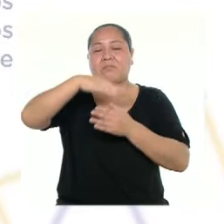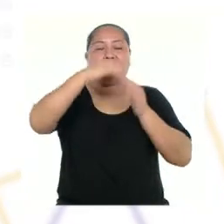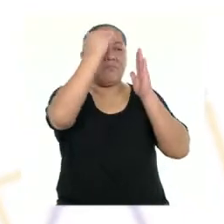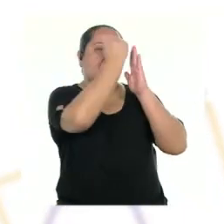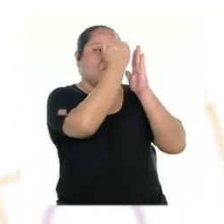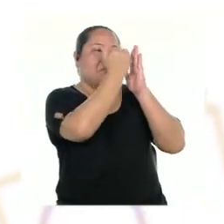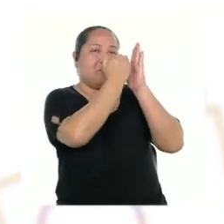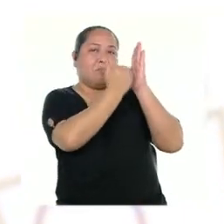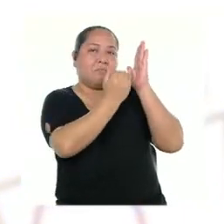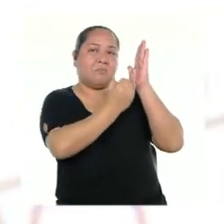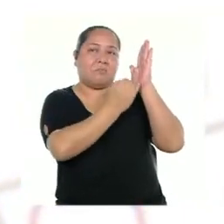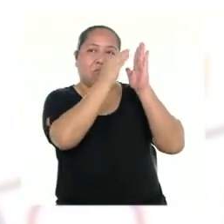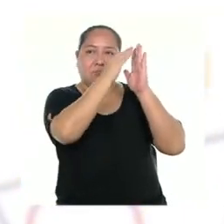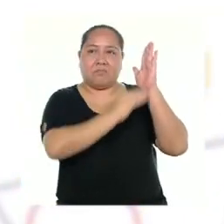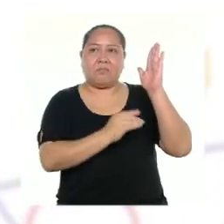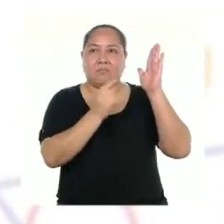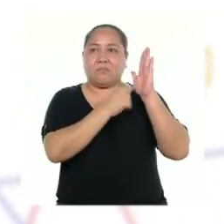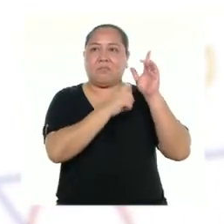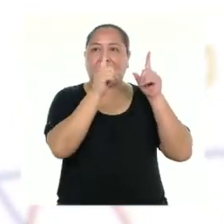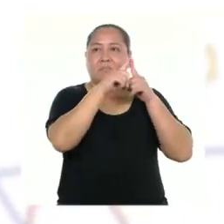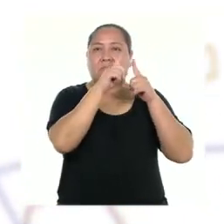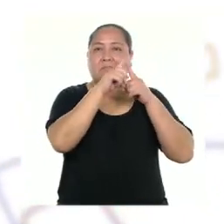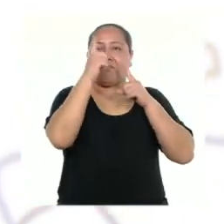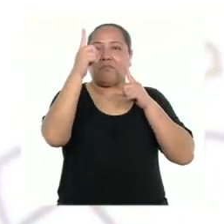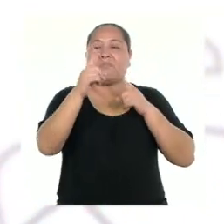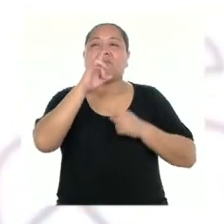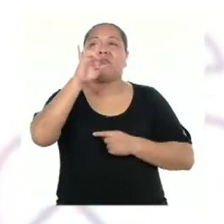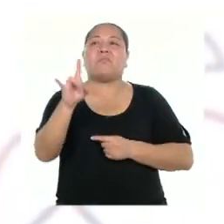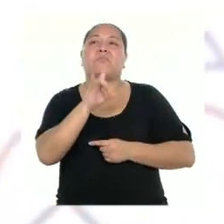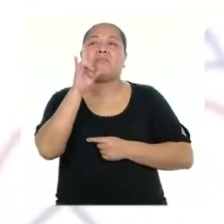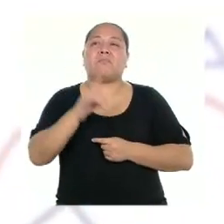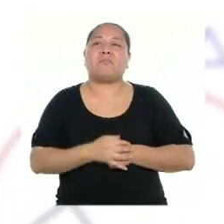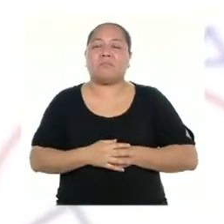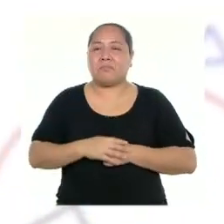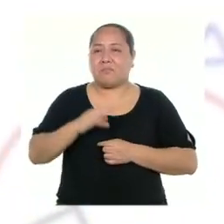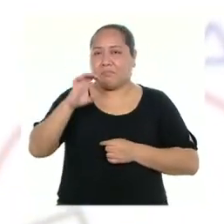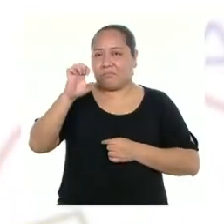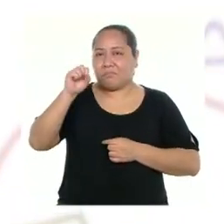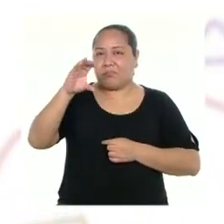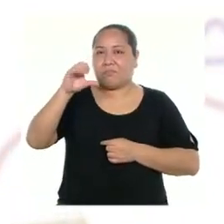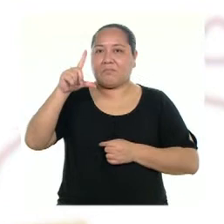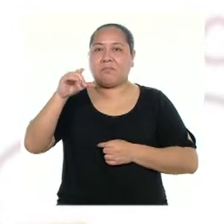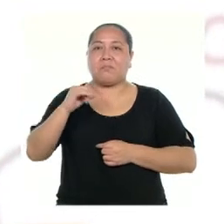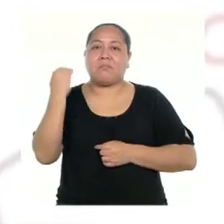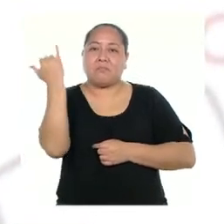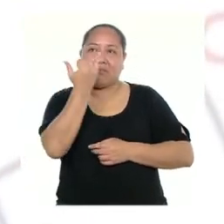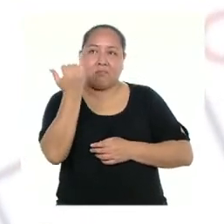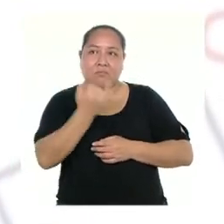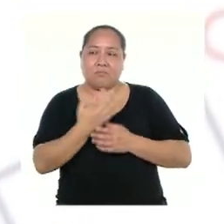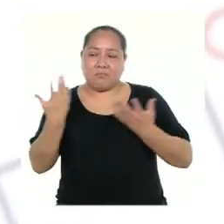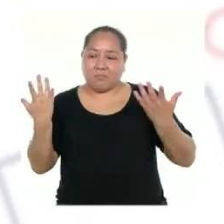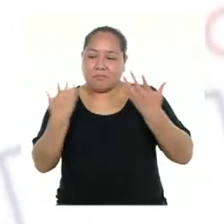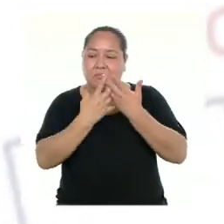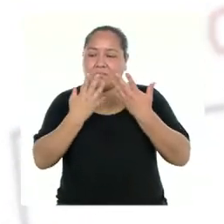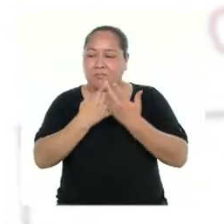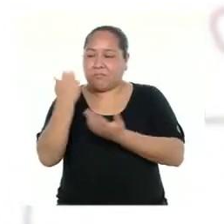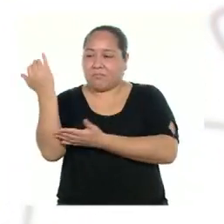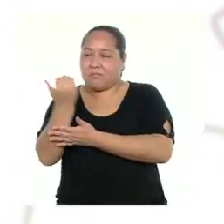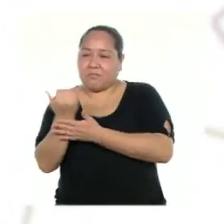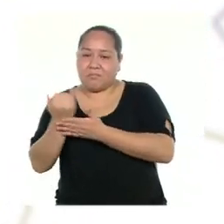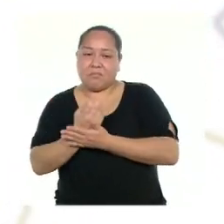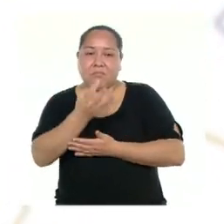siguientes criterios. 1. Utilizamos una escala gráfica para relacionar medidas en dibujo con